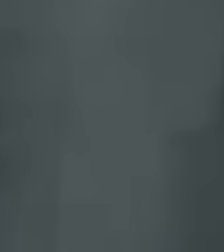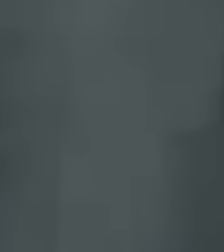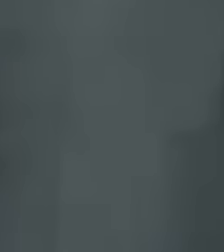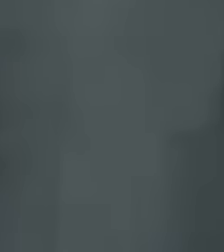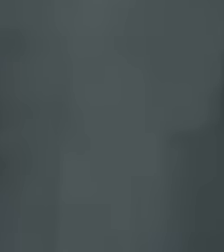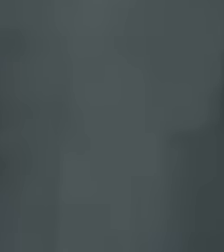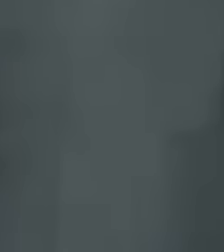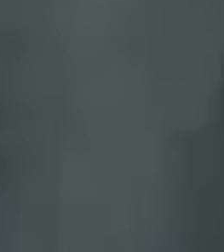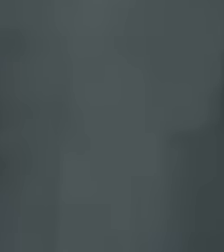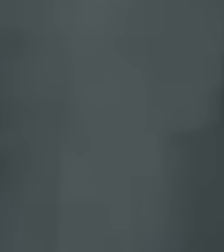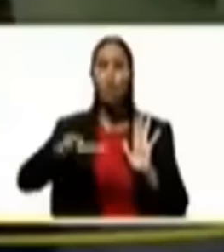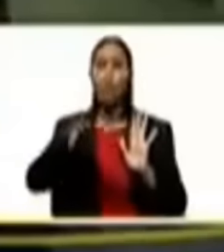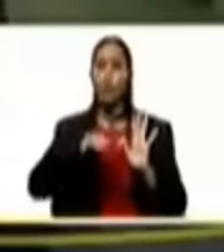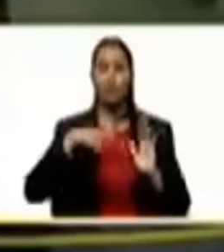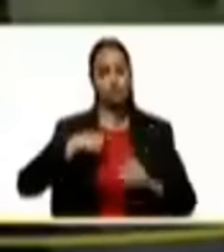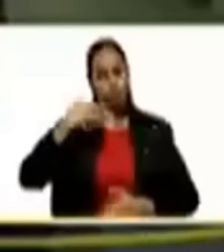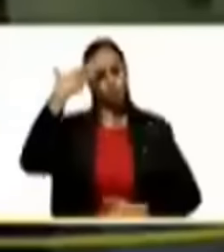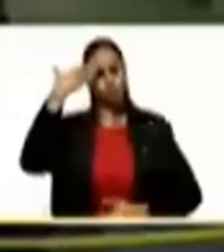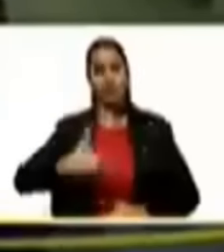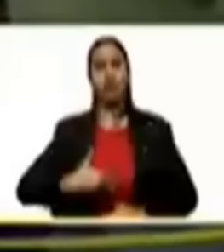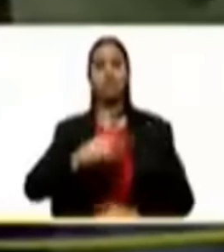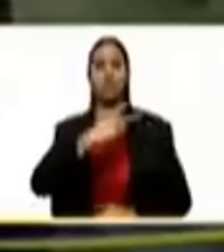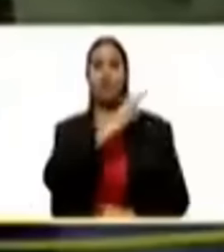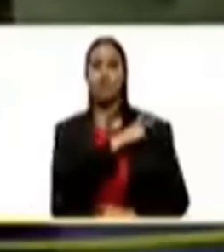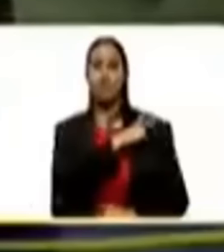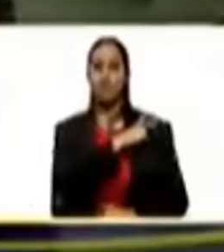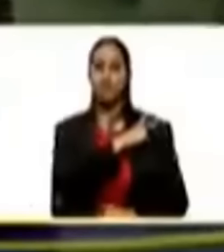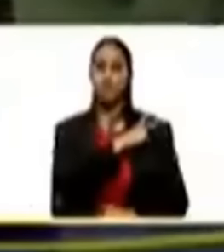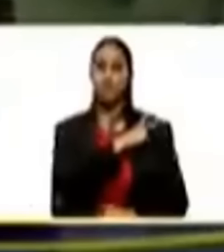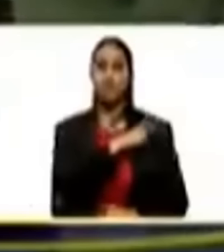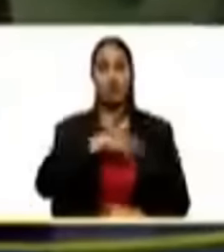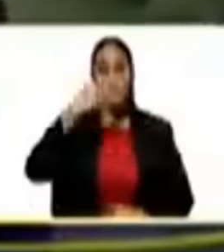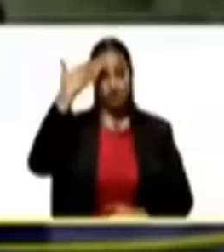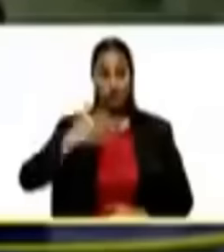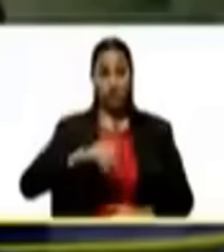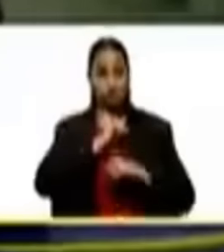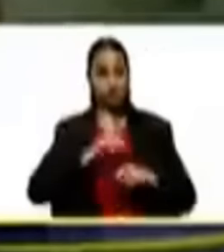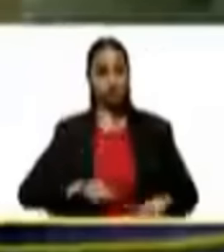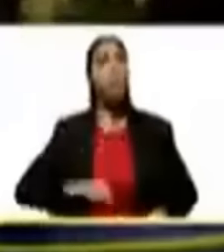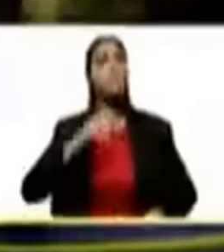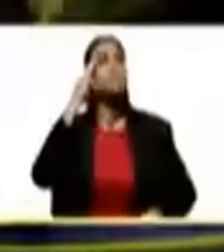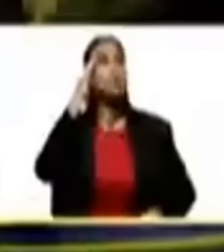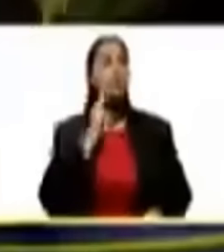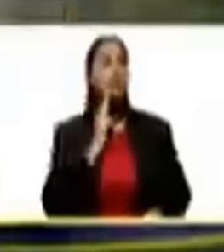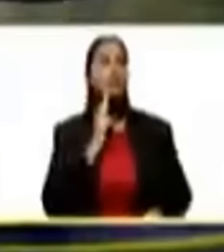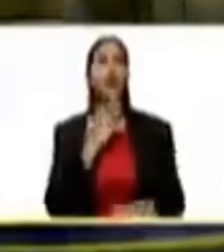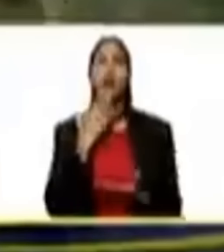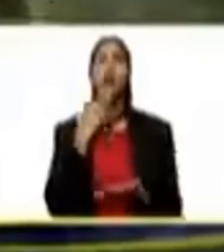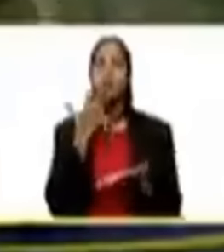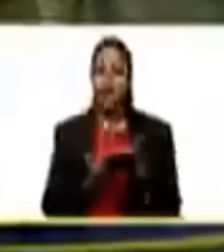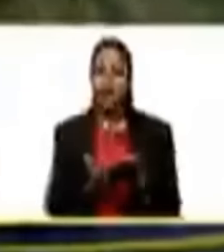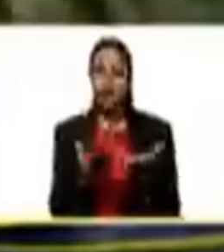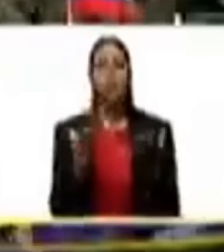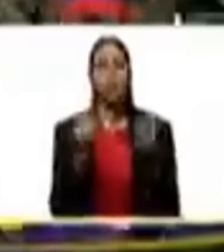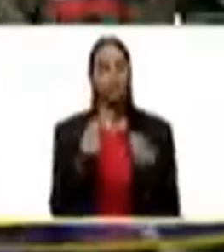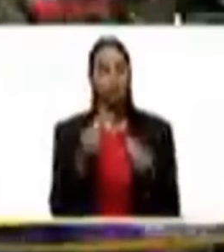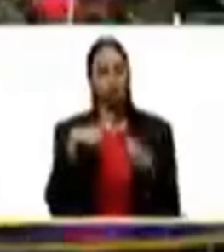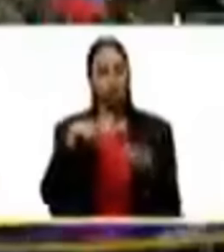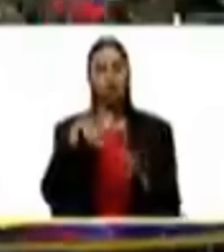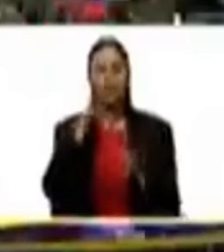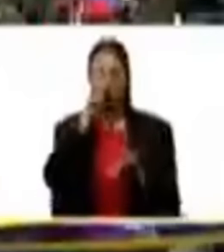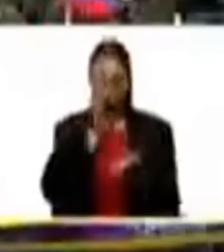venezolano que cualquier excusa vale para que traten de cerrar filas en una institución golpeada por la crisis, la politización y el